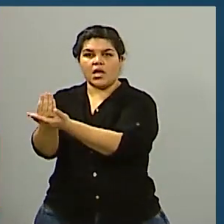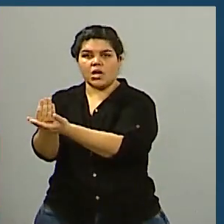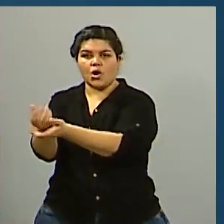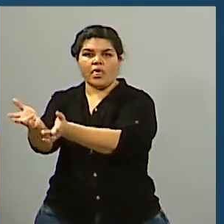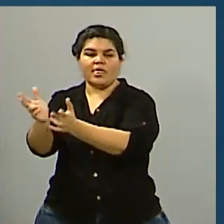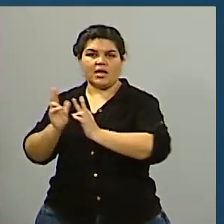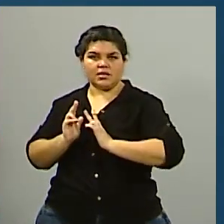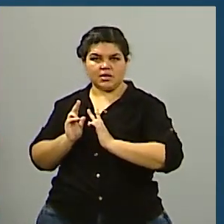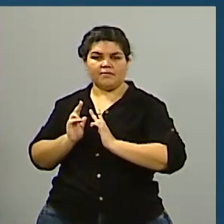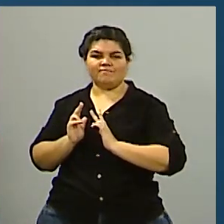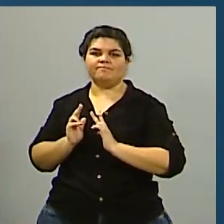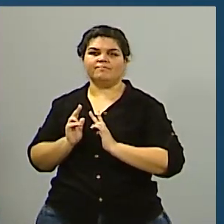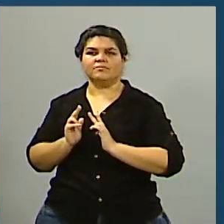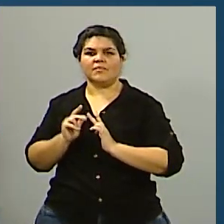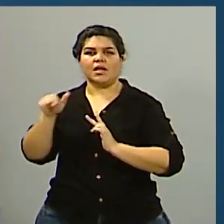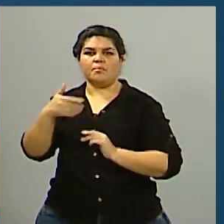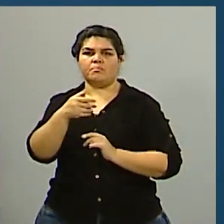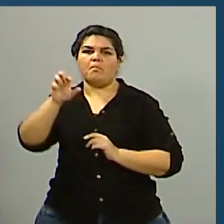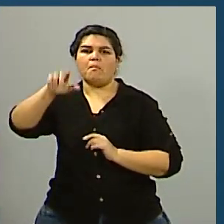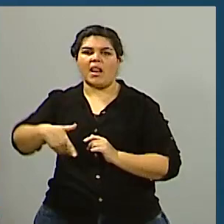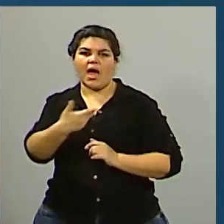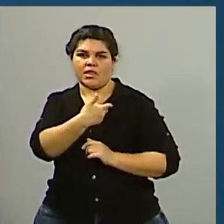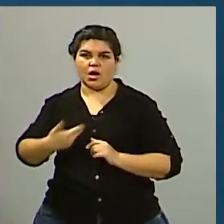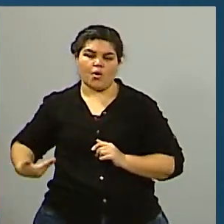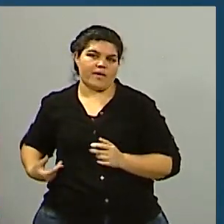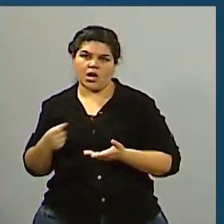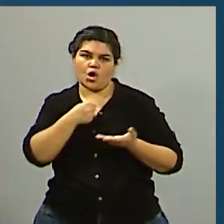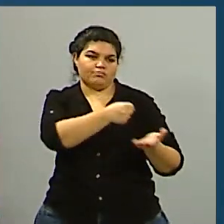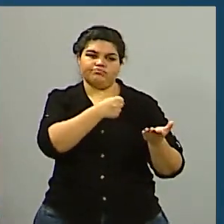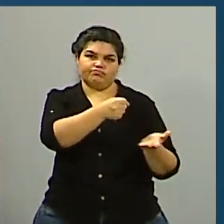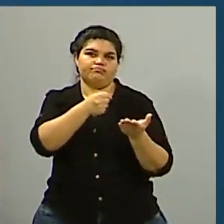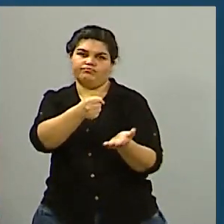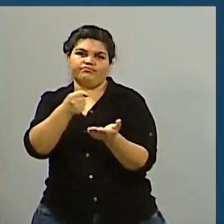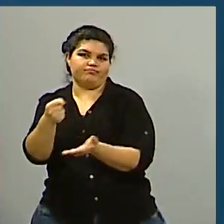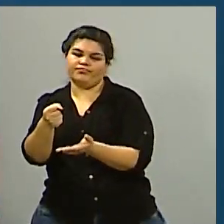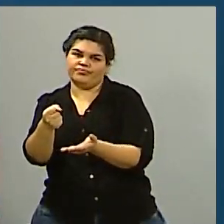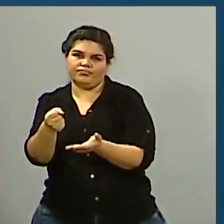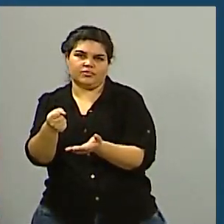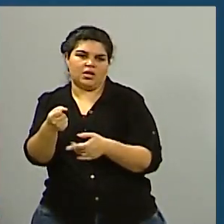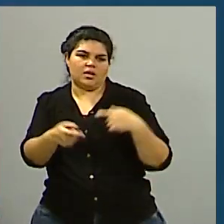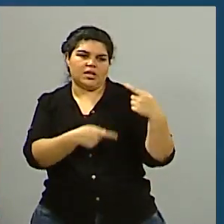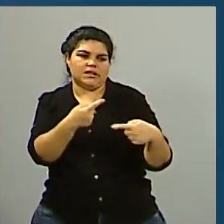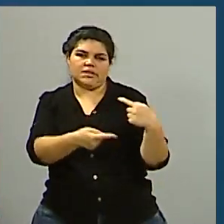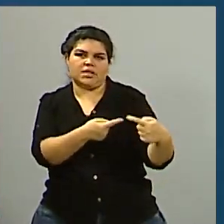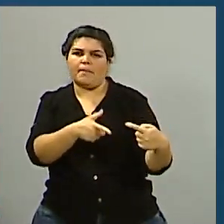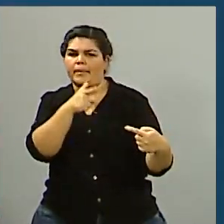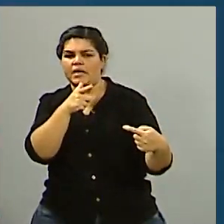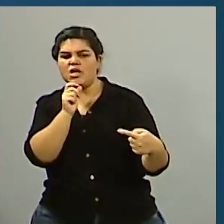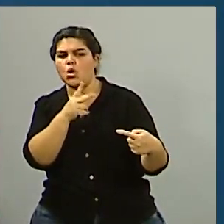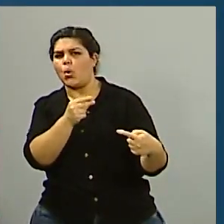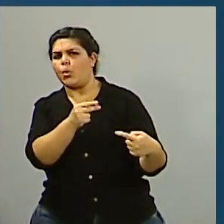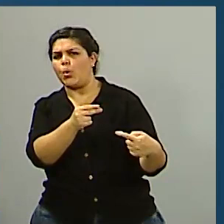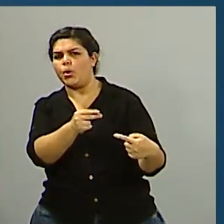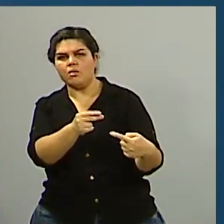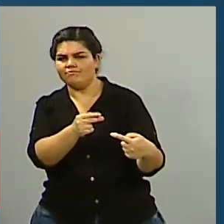beneficios que dan estos planes sociales, hasta que, bueno, tuvieron que reconocer, sí, que hay un descalce entre, digamos,